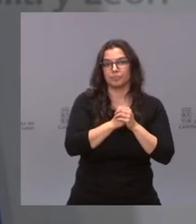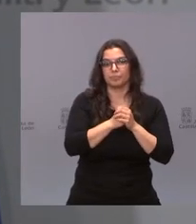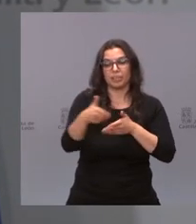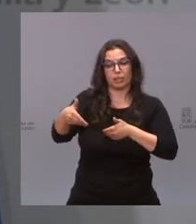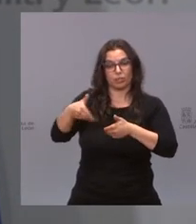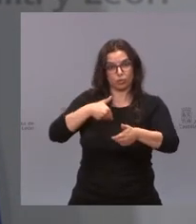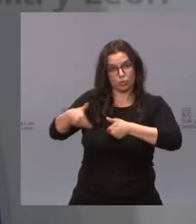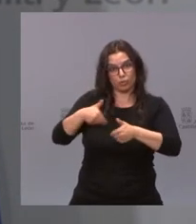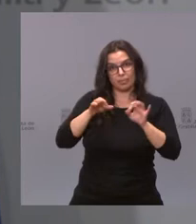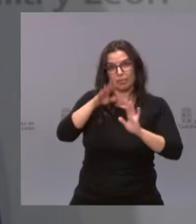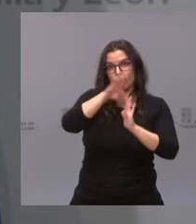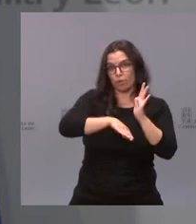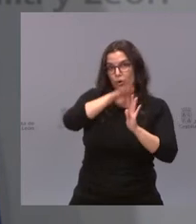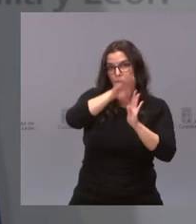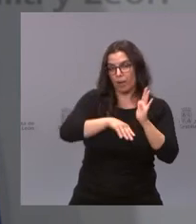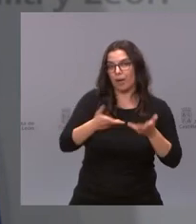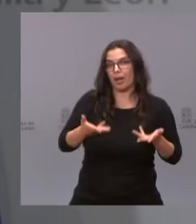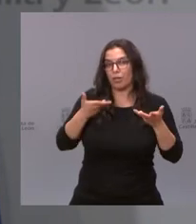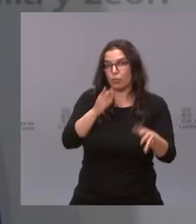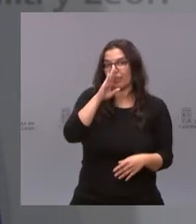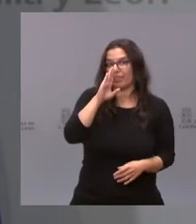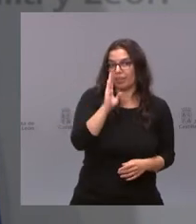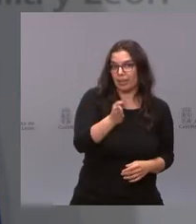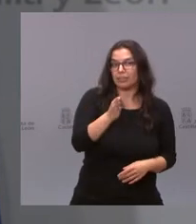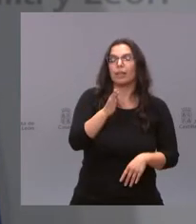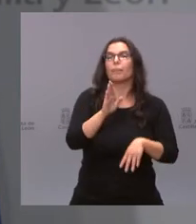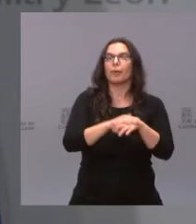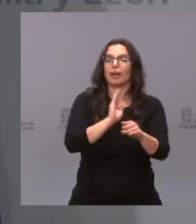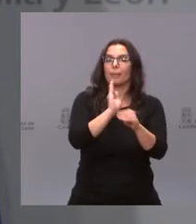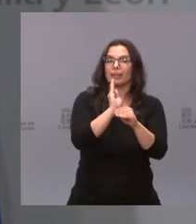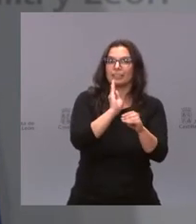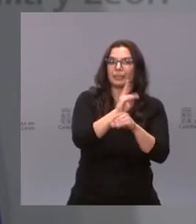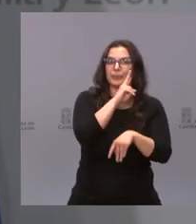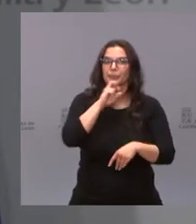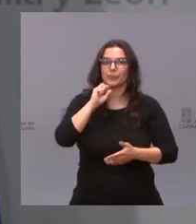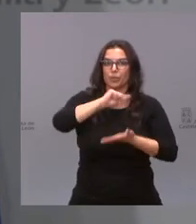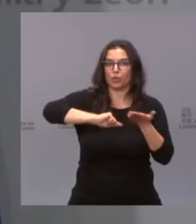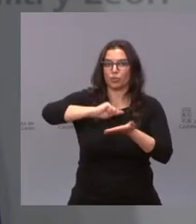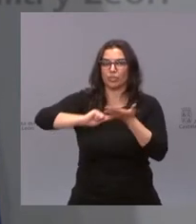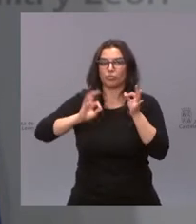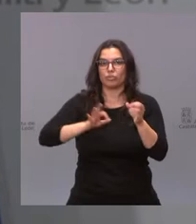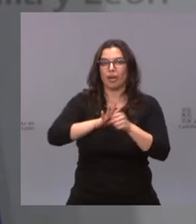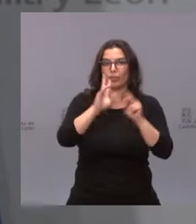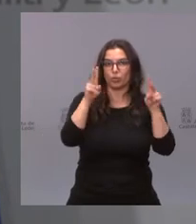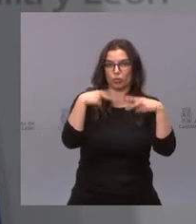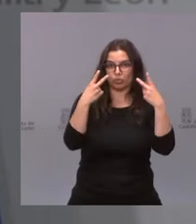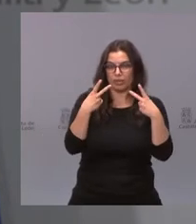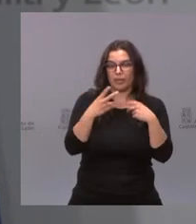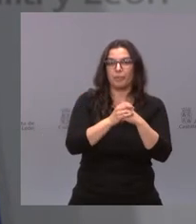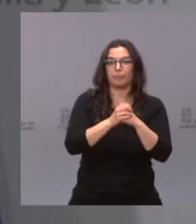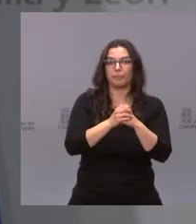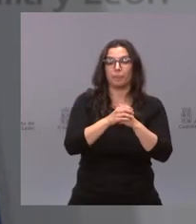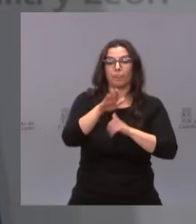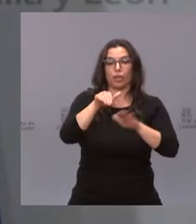solicitudes del programa de ayudas directas para el mantenimiento del empleo en hostelería, que se convocaba desde